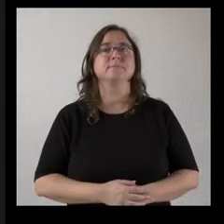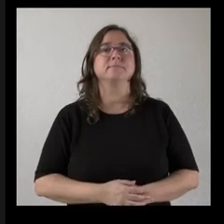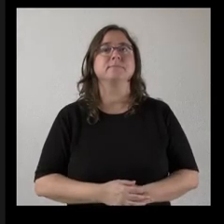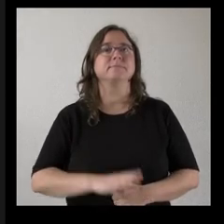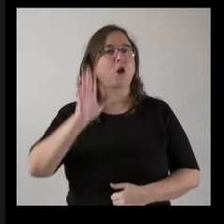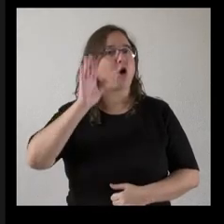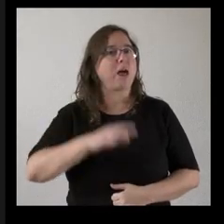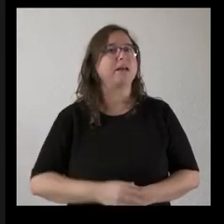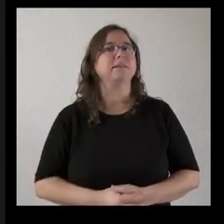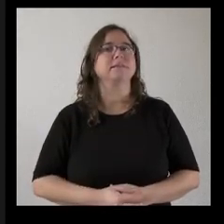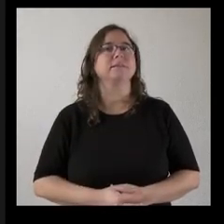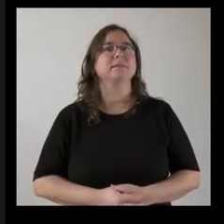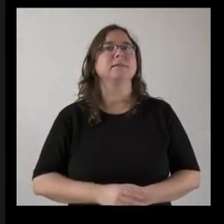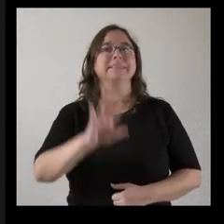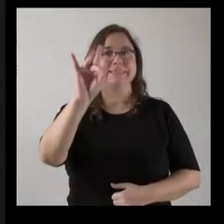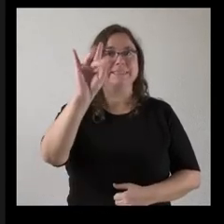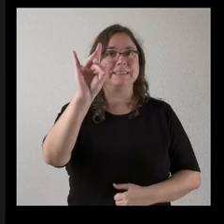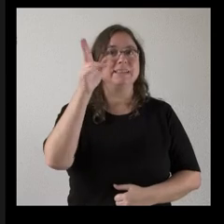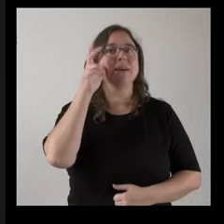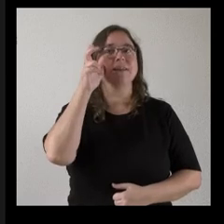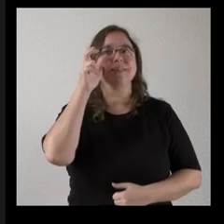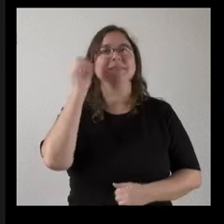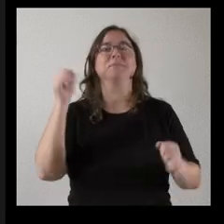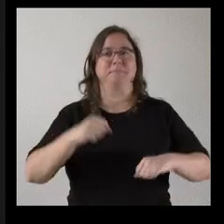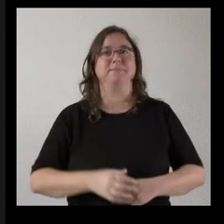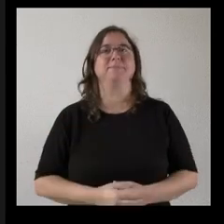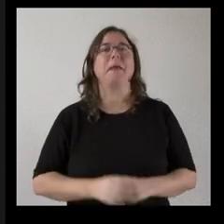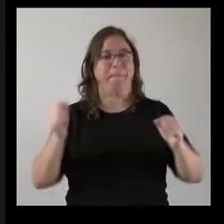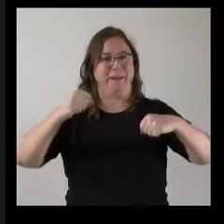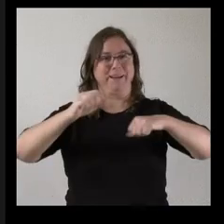Hola Te escuchamos Sergio adelante